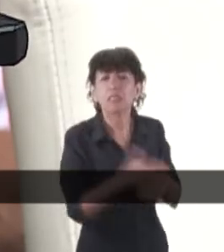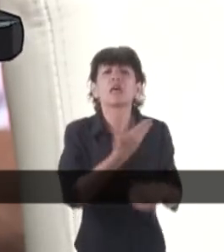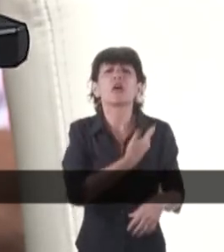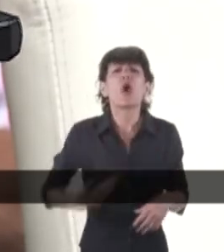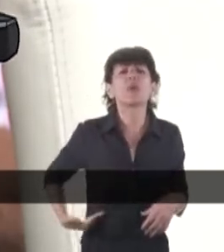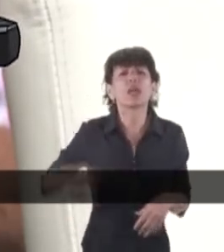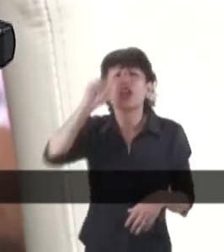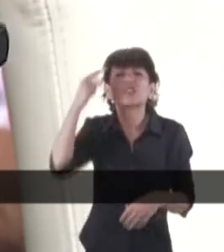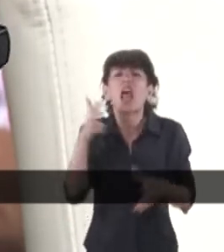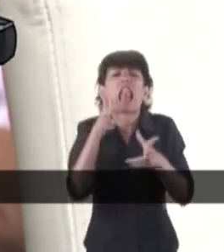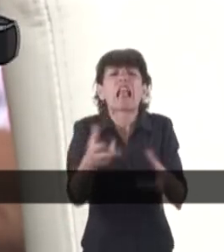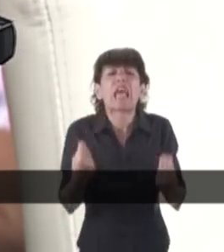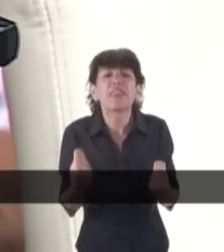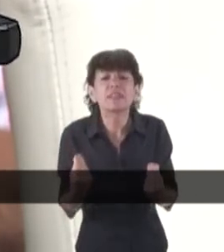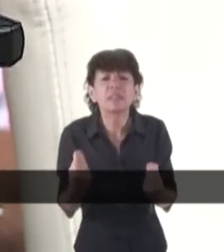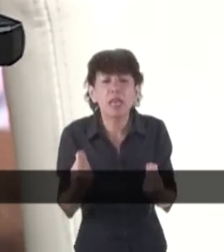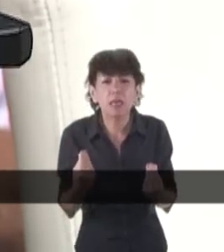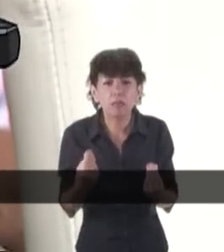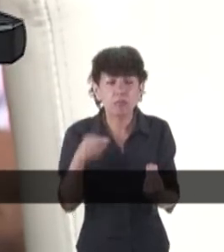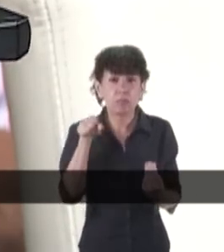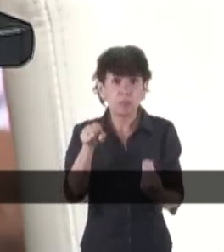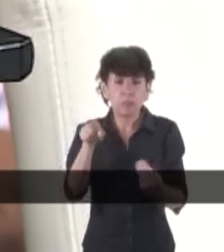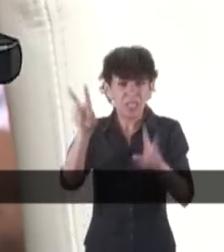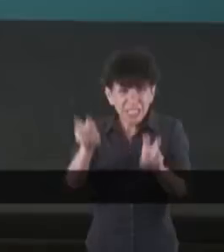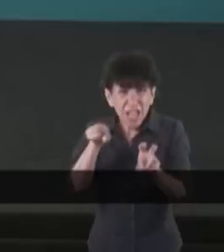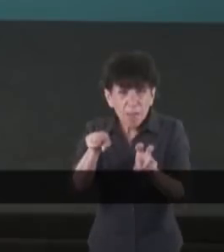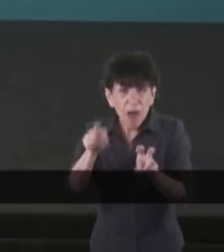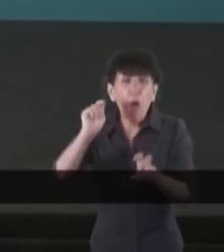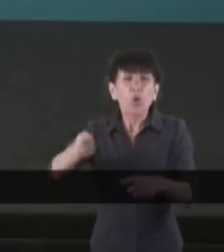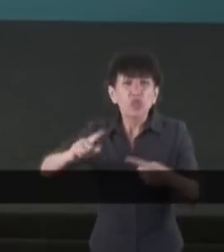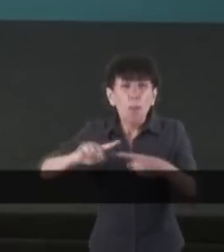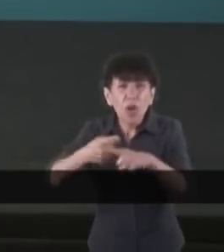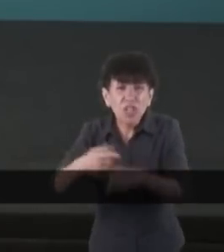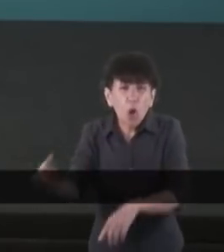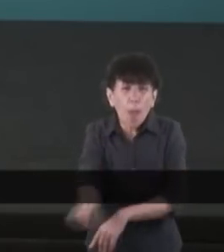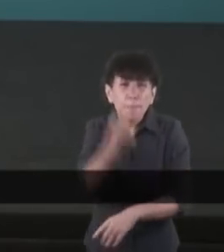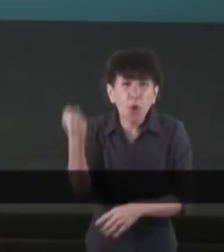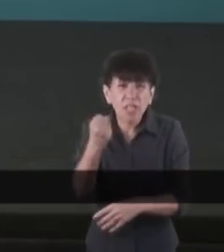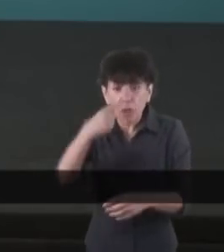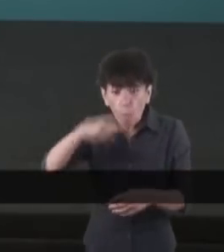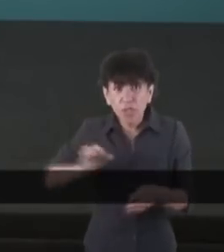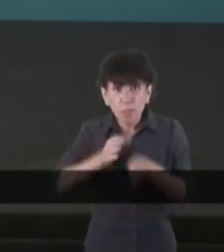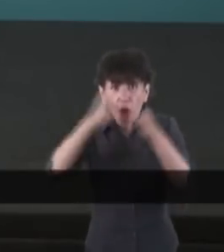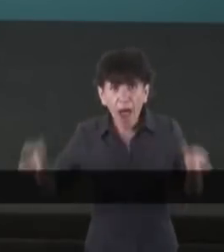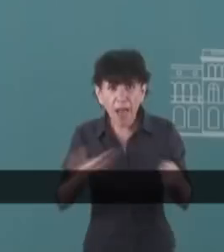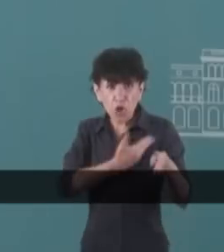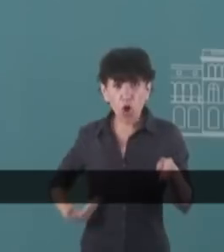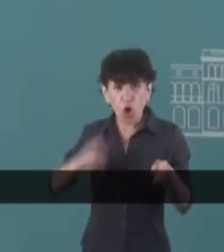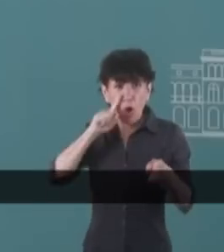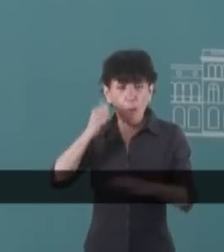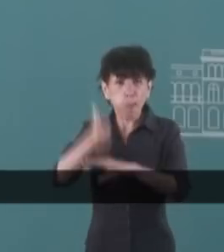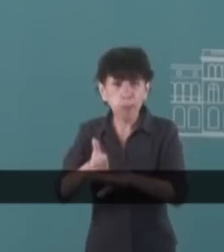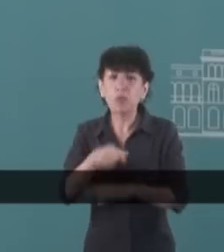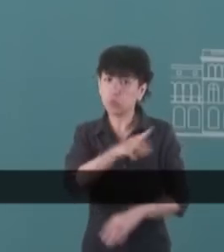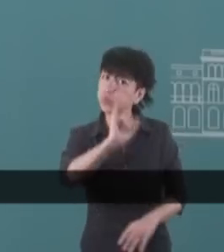Gobierno Nacional al respecto? ¿Es un tema tan importante y tan relevante este último año de mandato del presidente? Es un tema